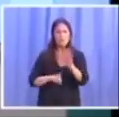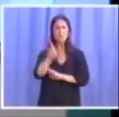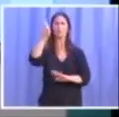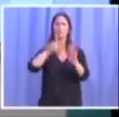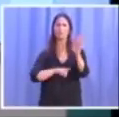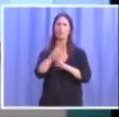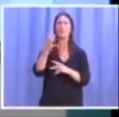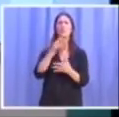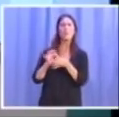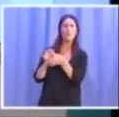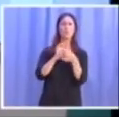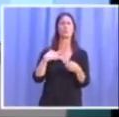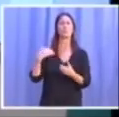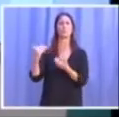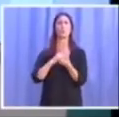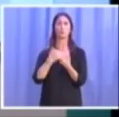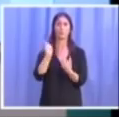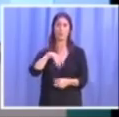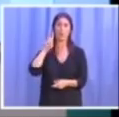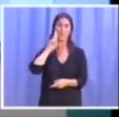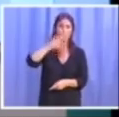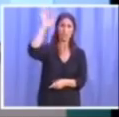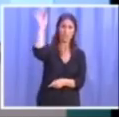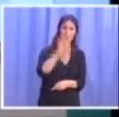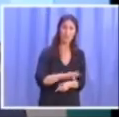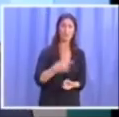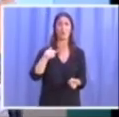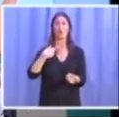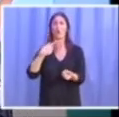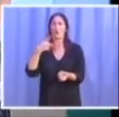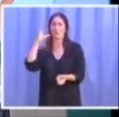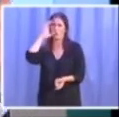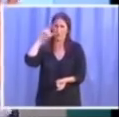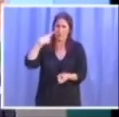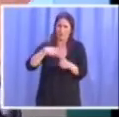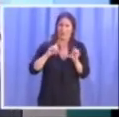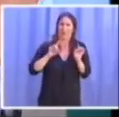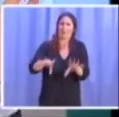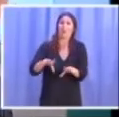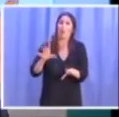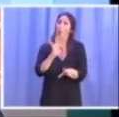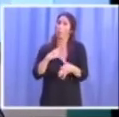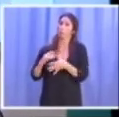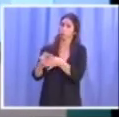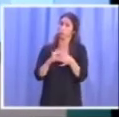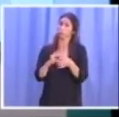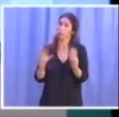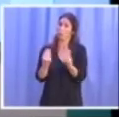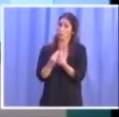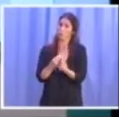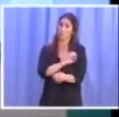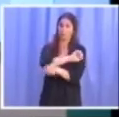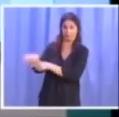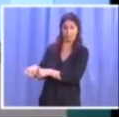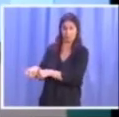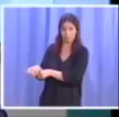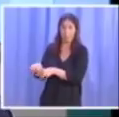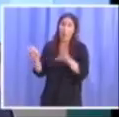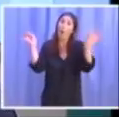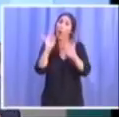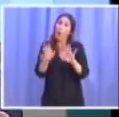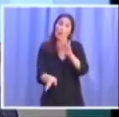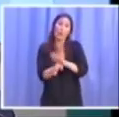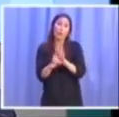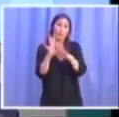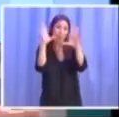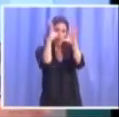que unir nuestro voto. Ya hemos visto y hemos escuchado aquí cosas muy delicadas esta noche. O vamos unidos y juntos y les ganamos, o seguimos